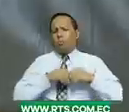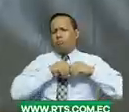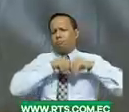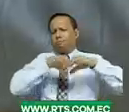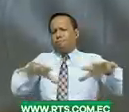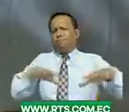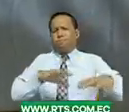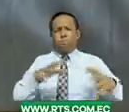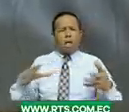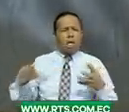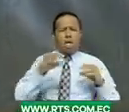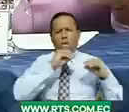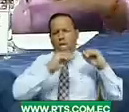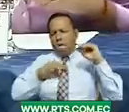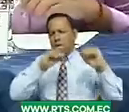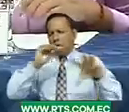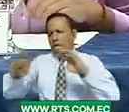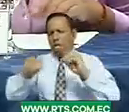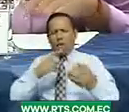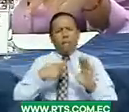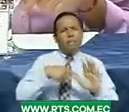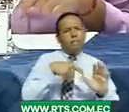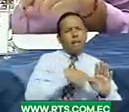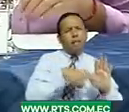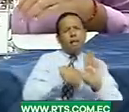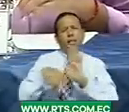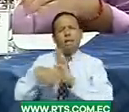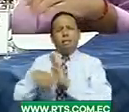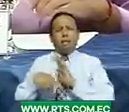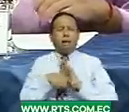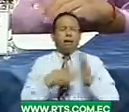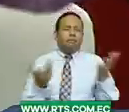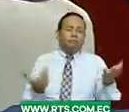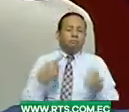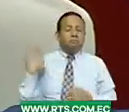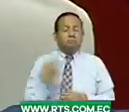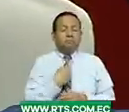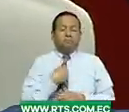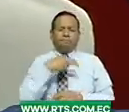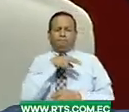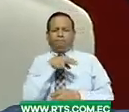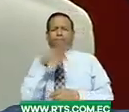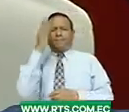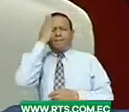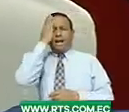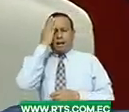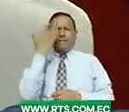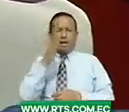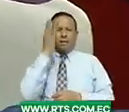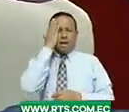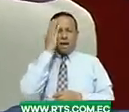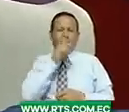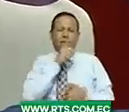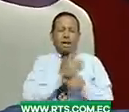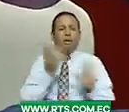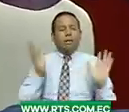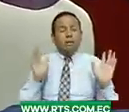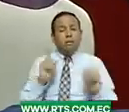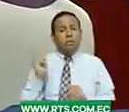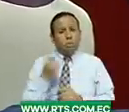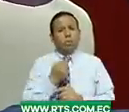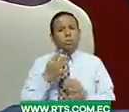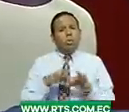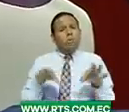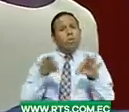Tiene un código QR que también se identifica como cada alta. O sea, son varios